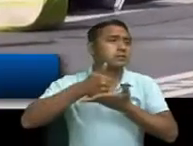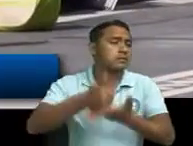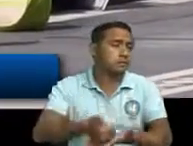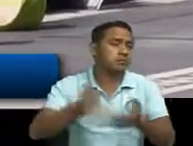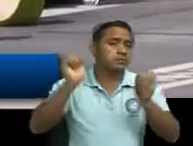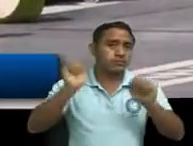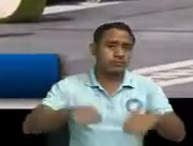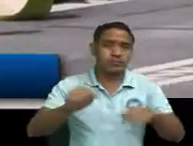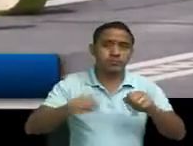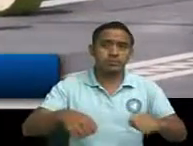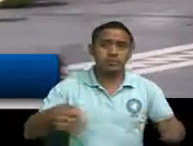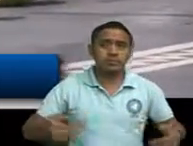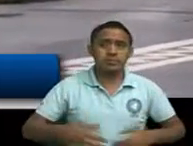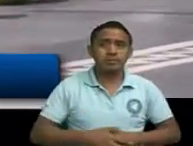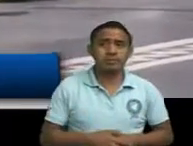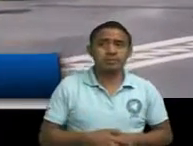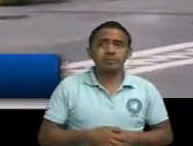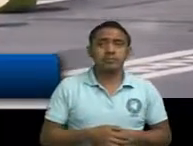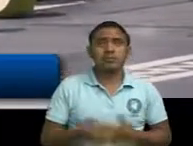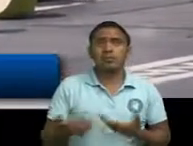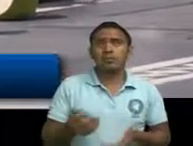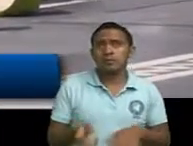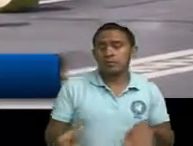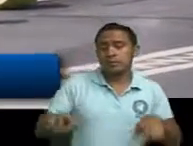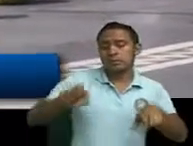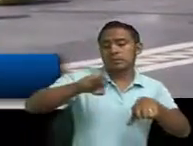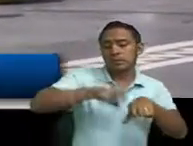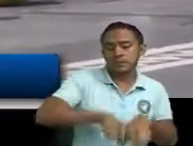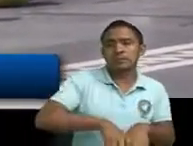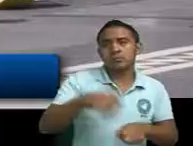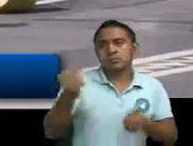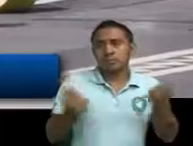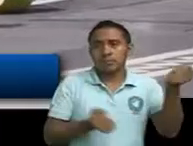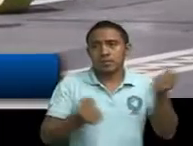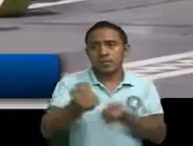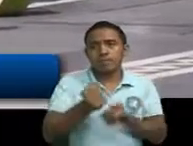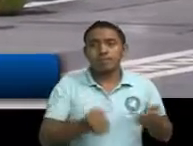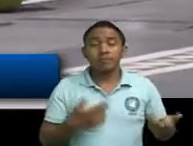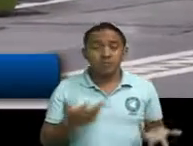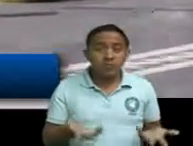poder subirse al automóvil. Y así el caso hay...